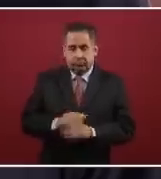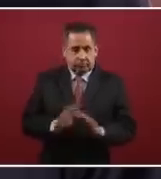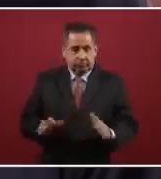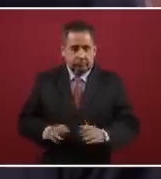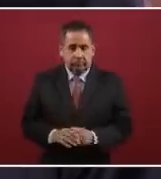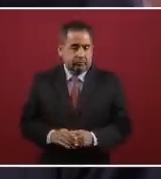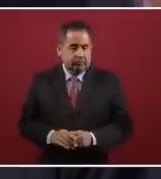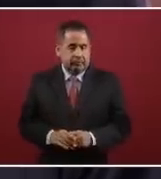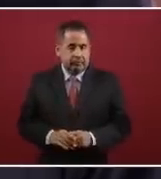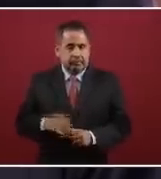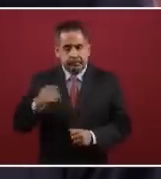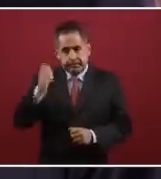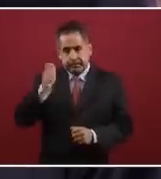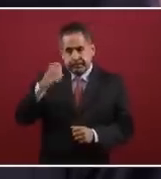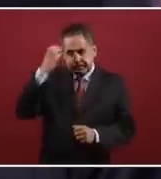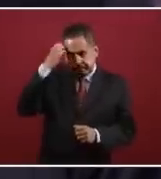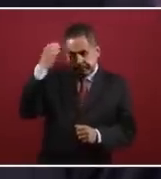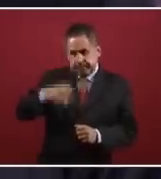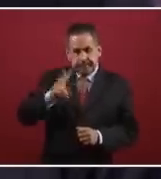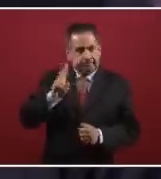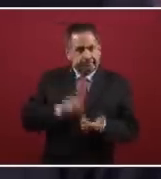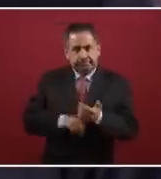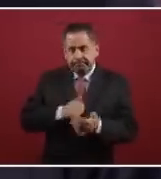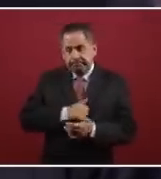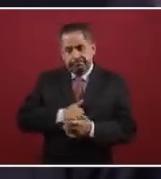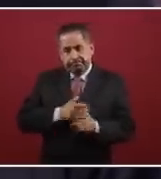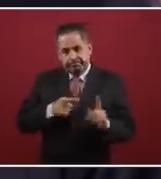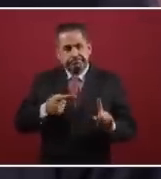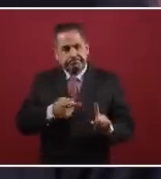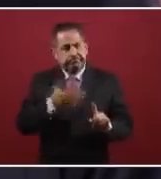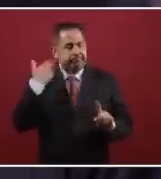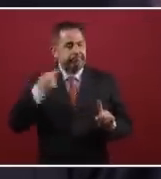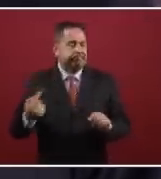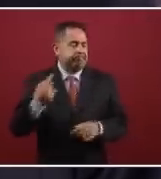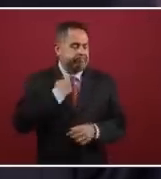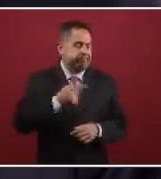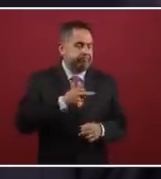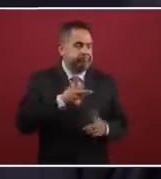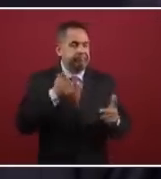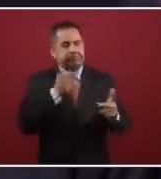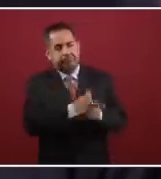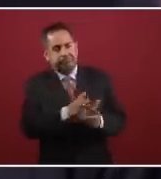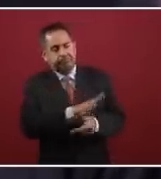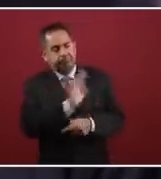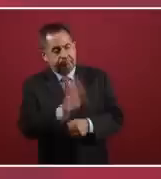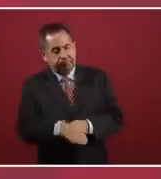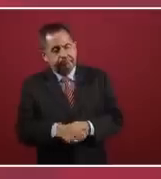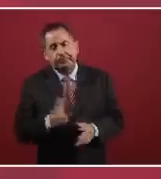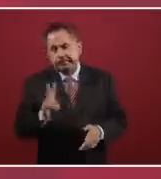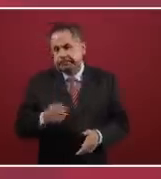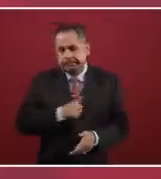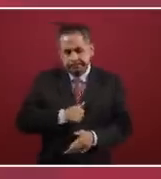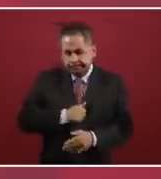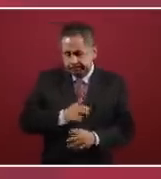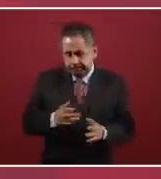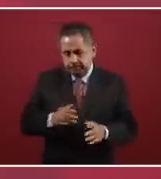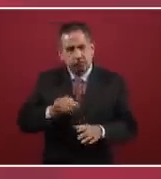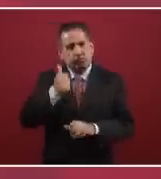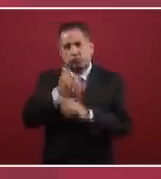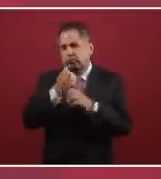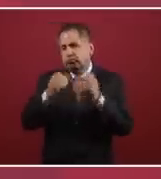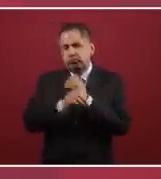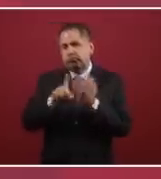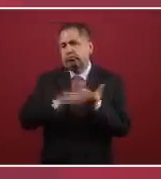Este es un crimen lamentable que se origina por otras